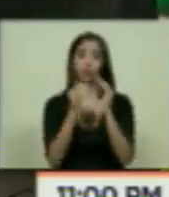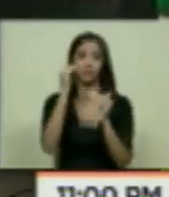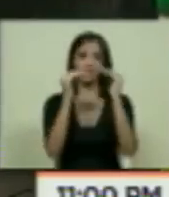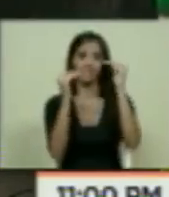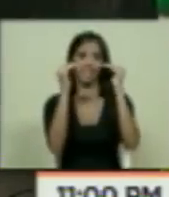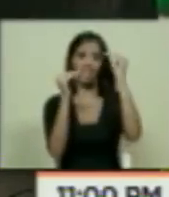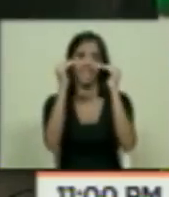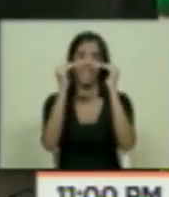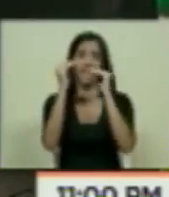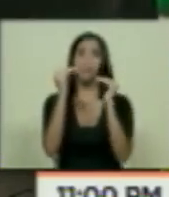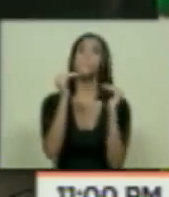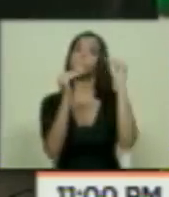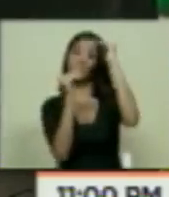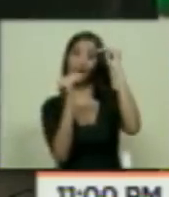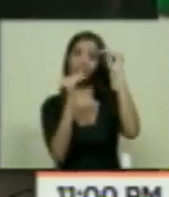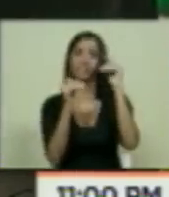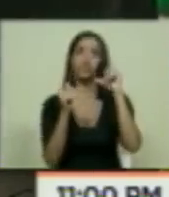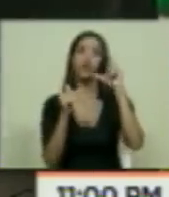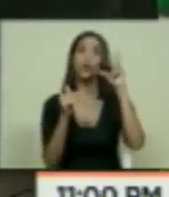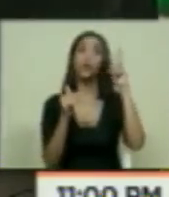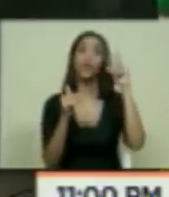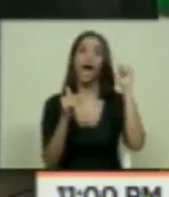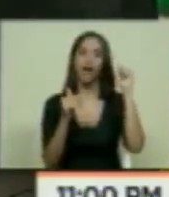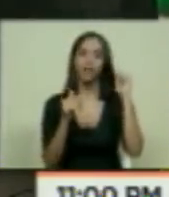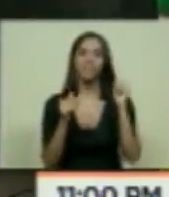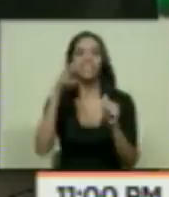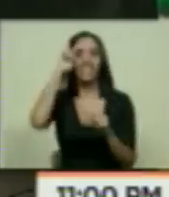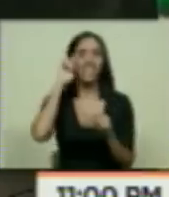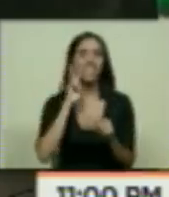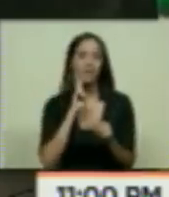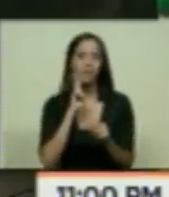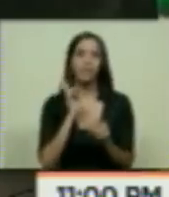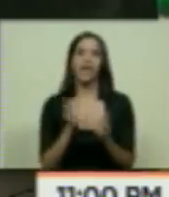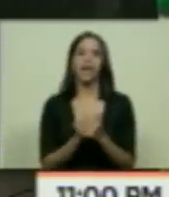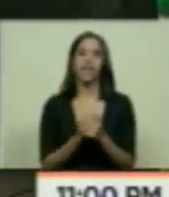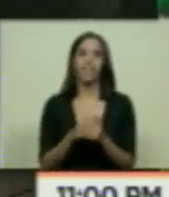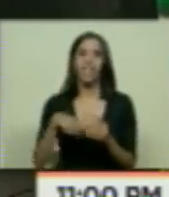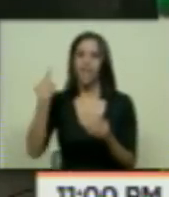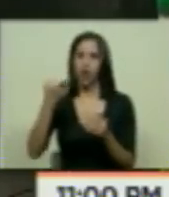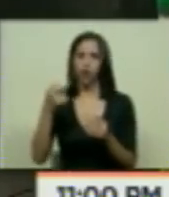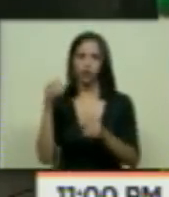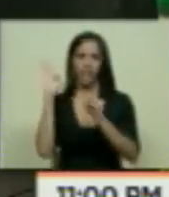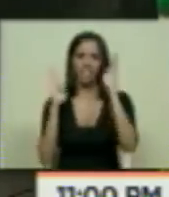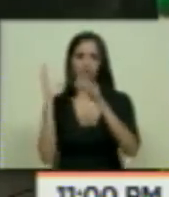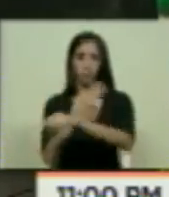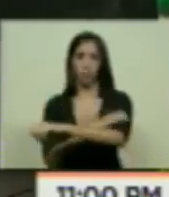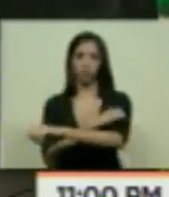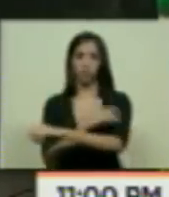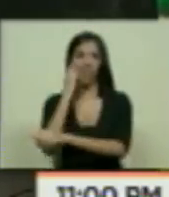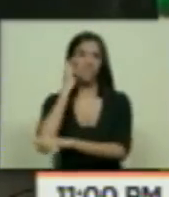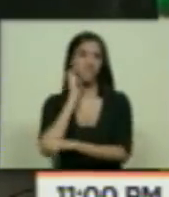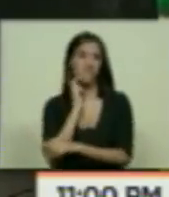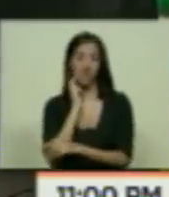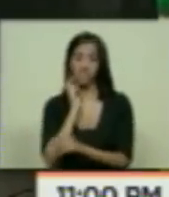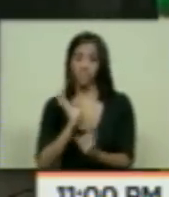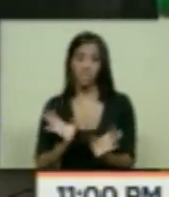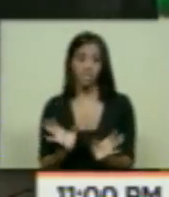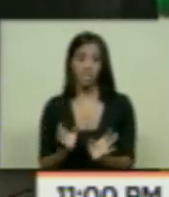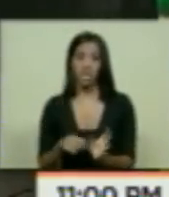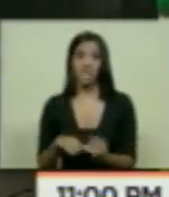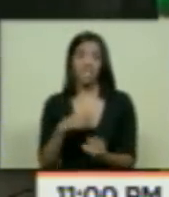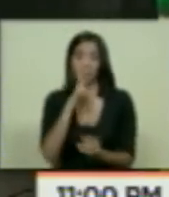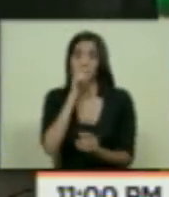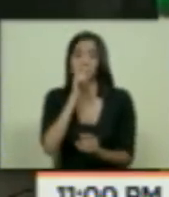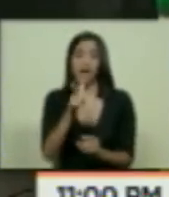arriba y están tratando de limpiar la imagen de Bolsonaro, que es un fascista, ¿verdad? Que es un personaje siniestro